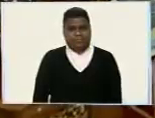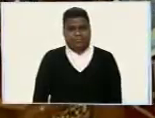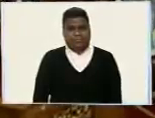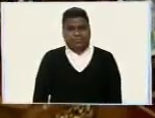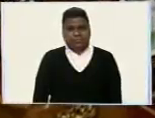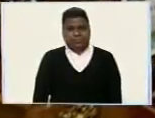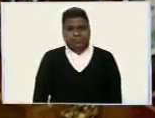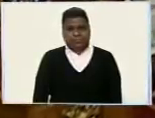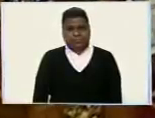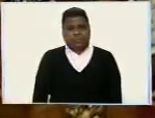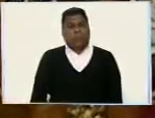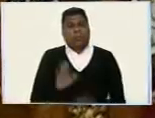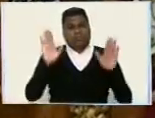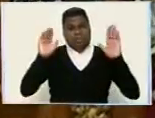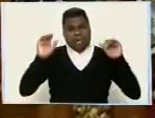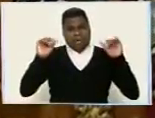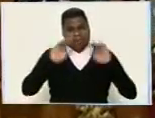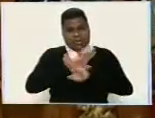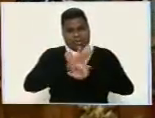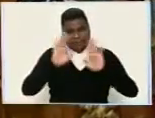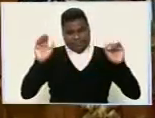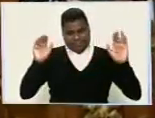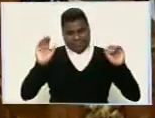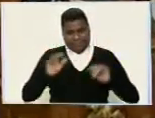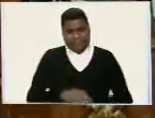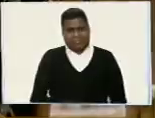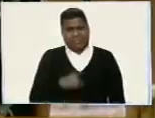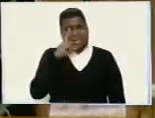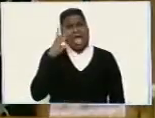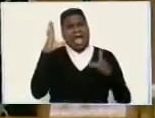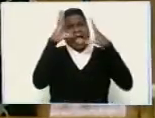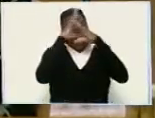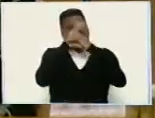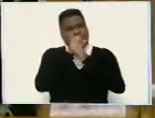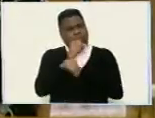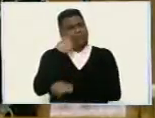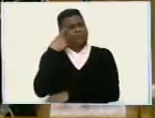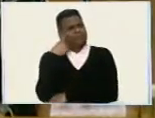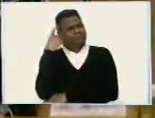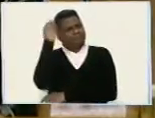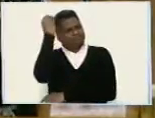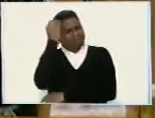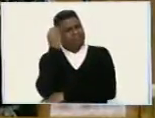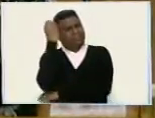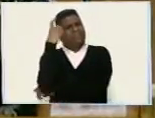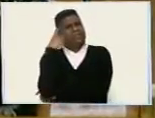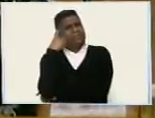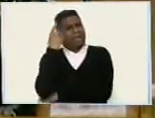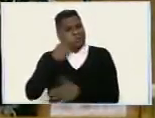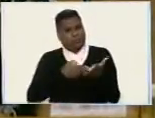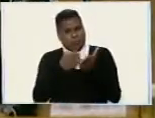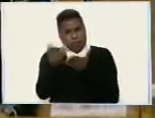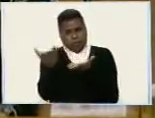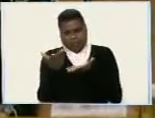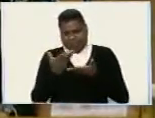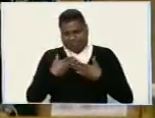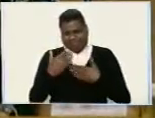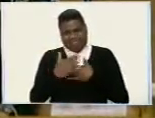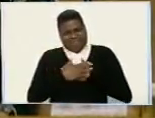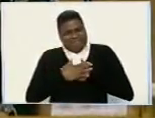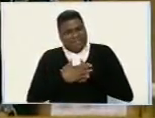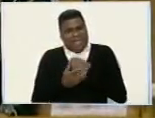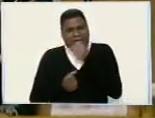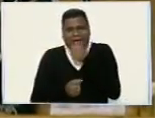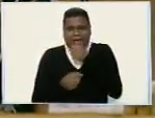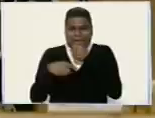Voy a despedirme. Anoche reflexionaba por este honor que me han dado